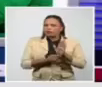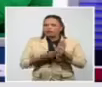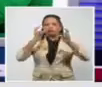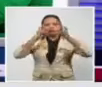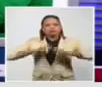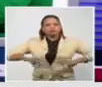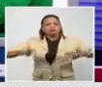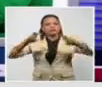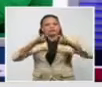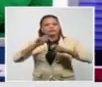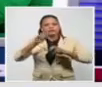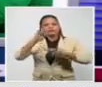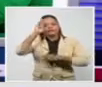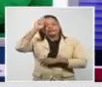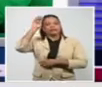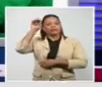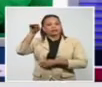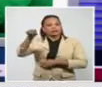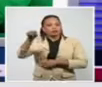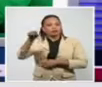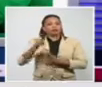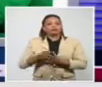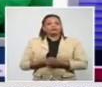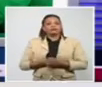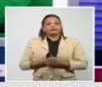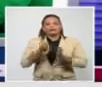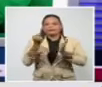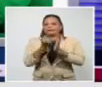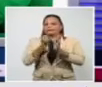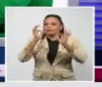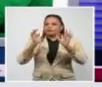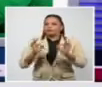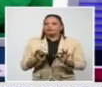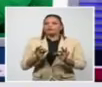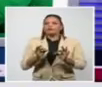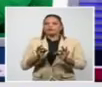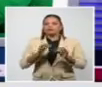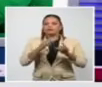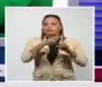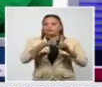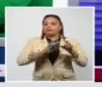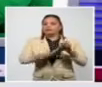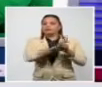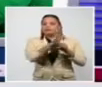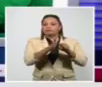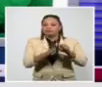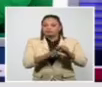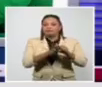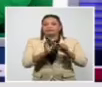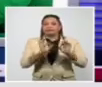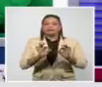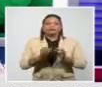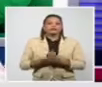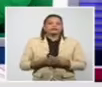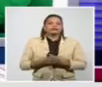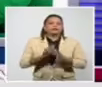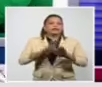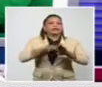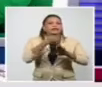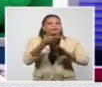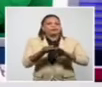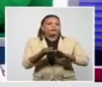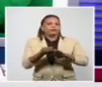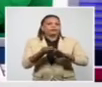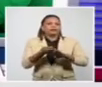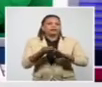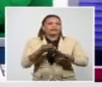se ingresó, se confirmó la COVID-19 y después de una estadía, como